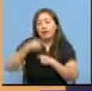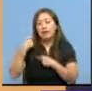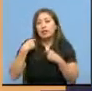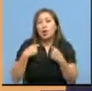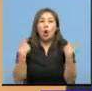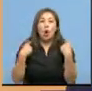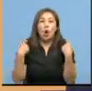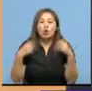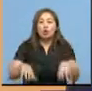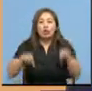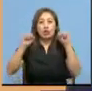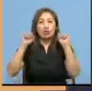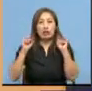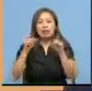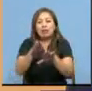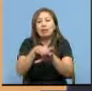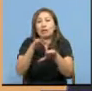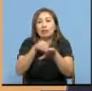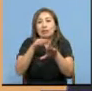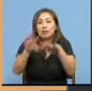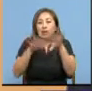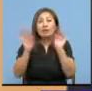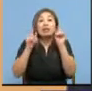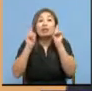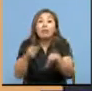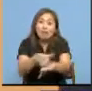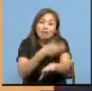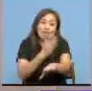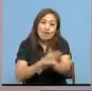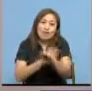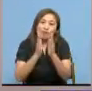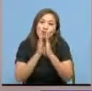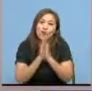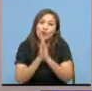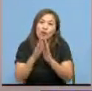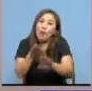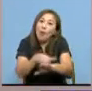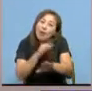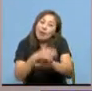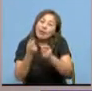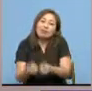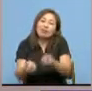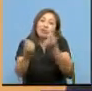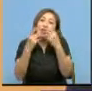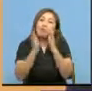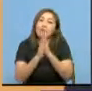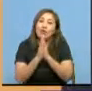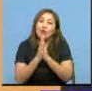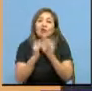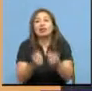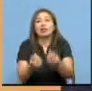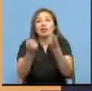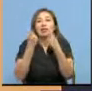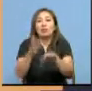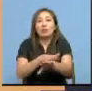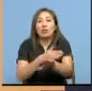buzos camperas frazadas zapatillas y sobre todo medias así que el que él tenga un pasito de vida que yo no use por favor estamos necesitando